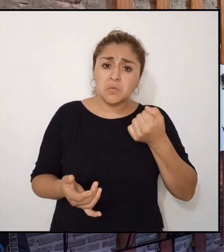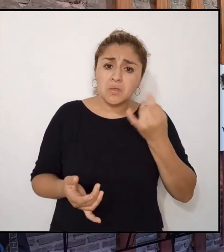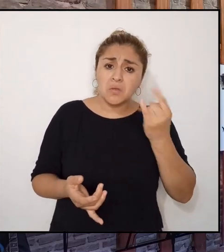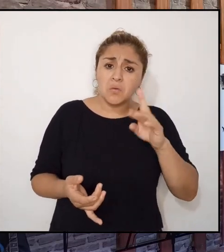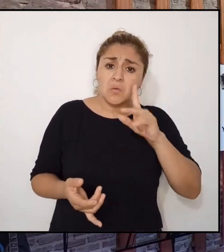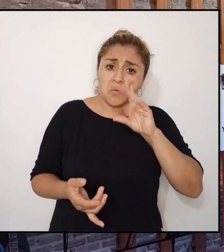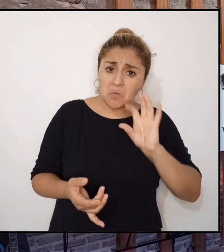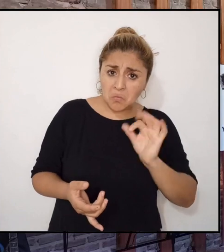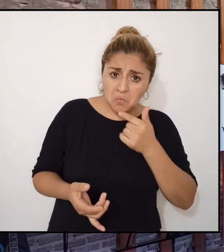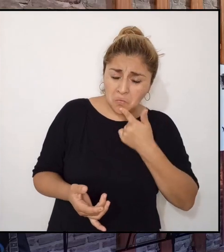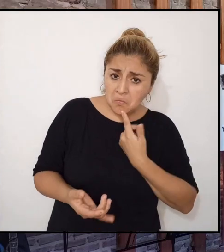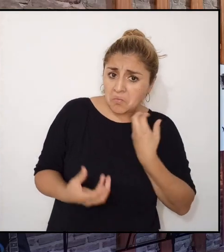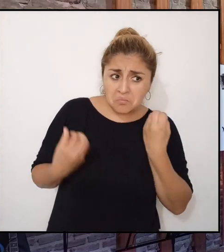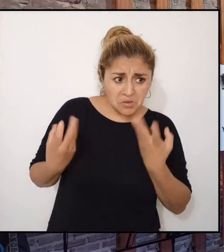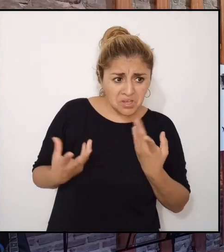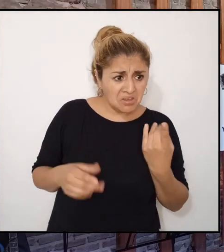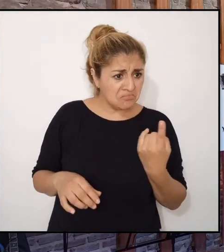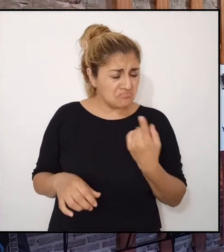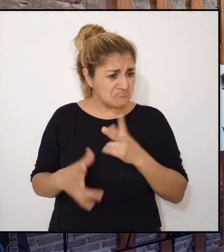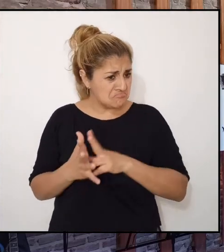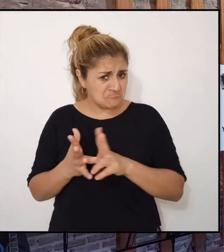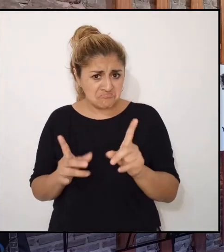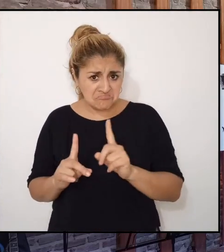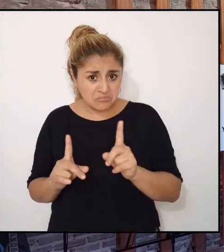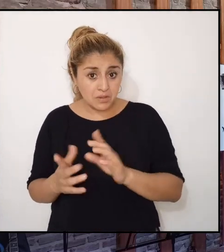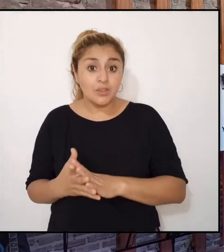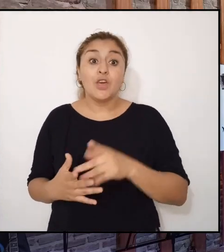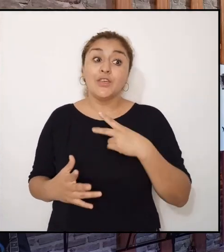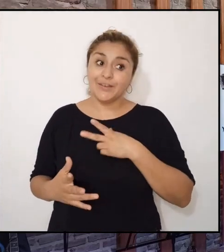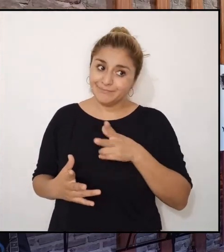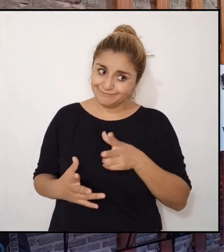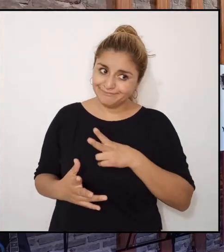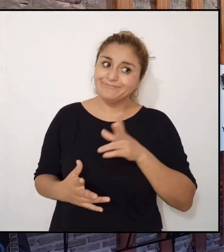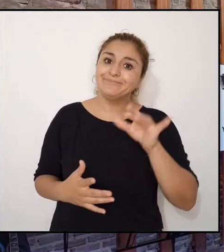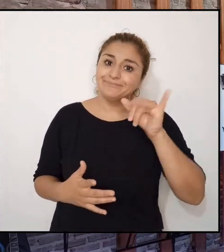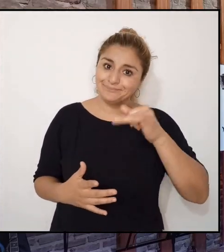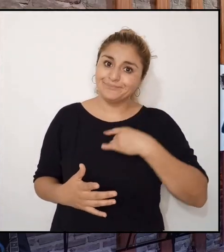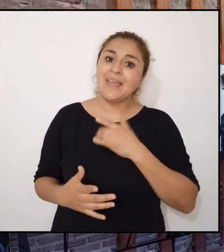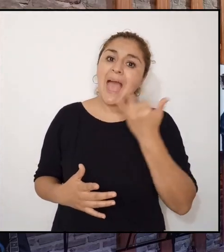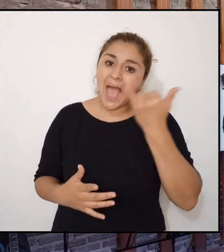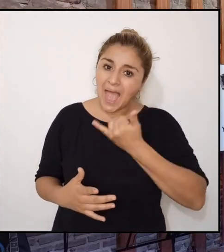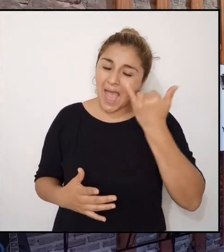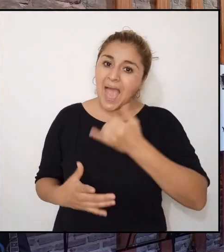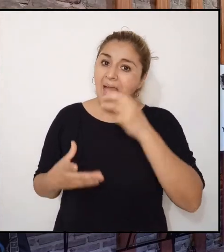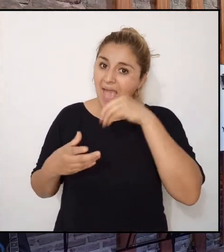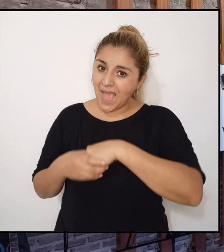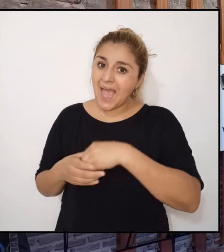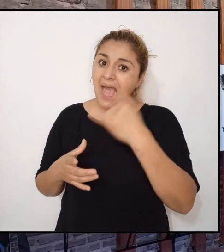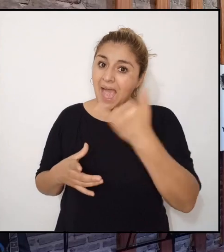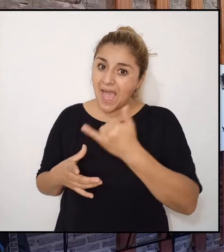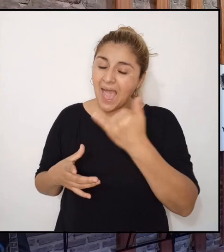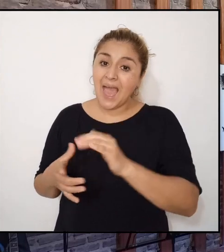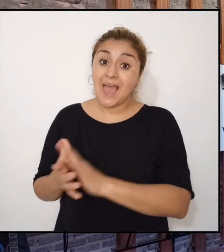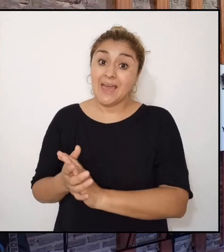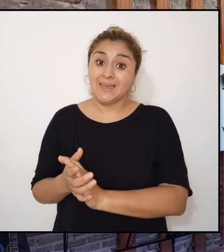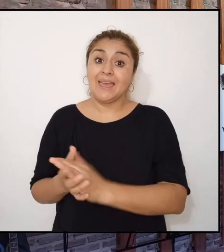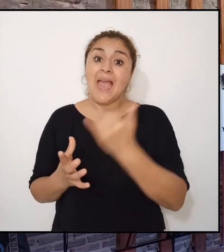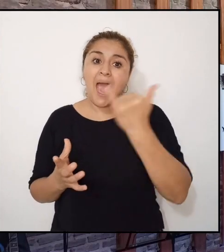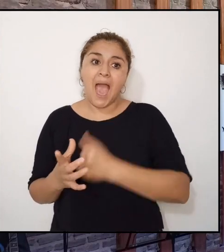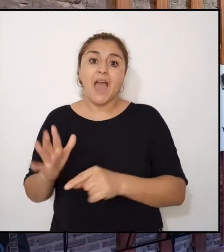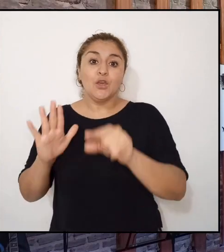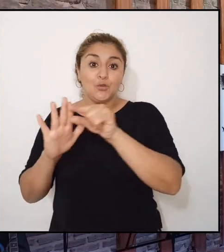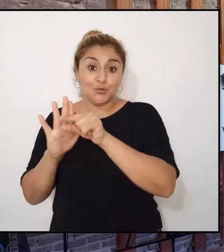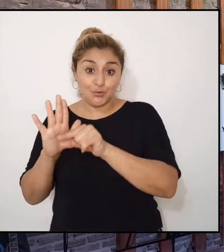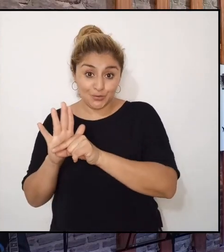No es lo importante. Pero hay varios pasajes que habla de los grandes animales, de las bestias, etc. Algún texto le dejo, Job